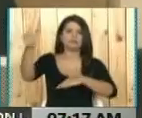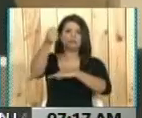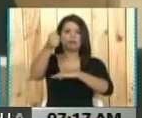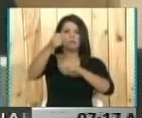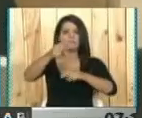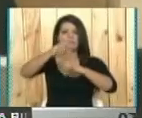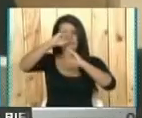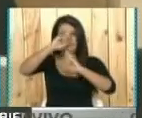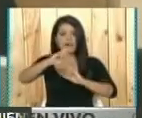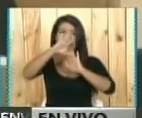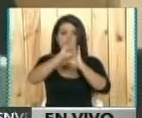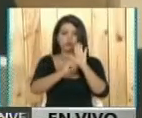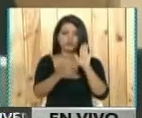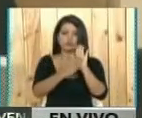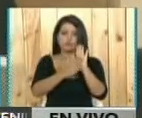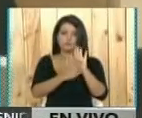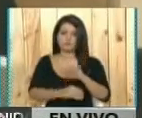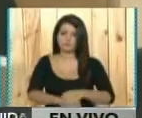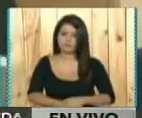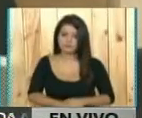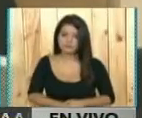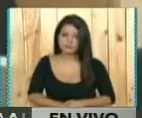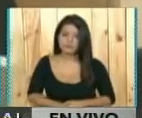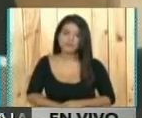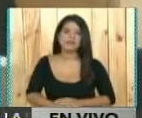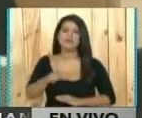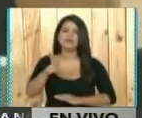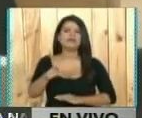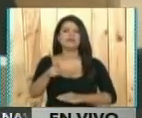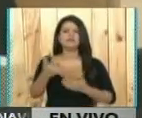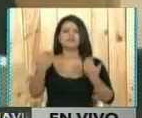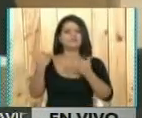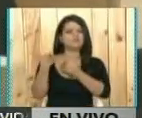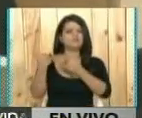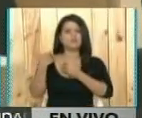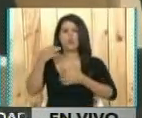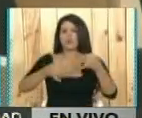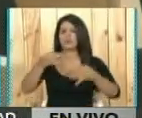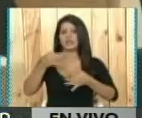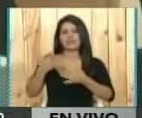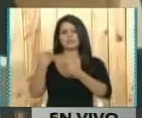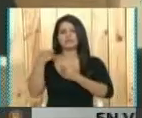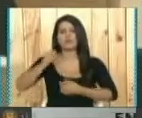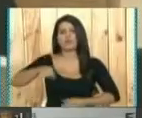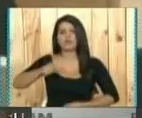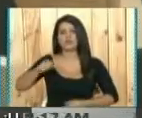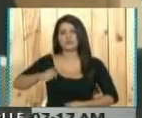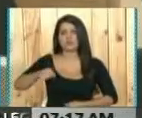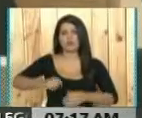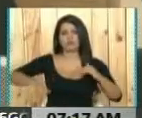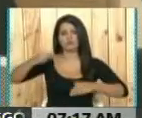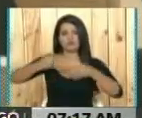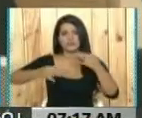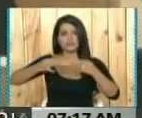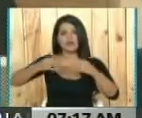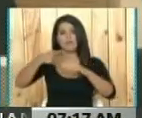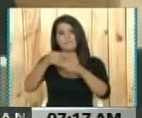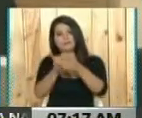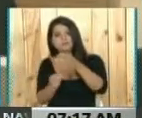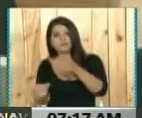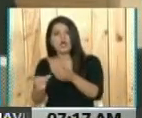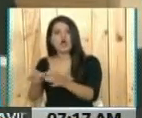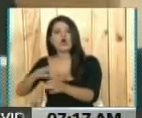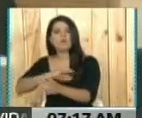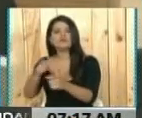constitucional. La dirección del Poder Judicial corresponde al Tribunal Supremo de Justicia. Sus órganos auxiliares son la Comisión Judicial,